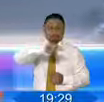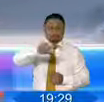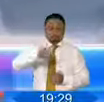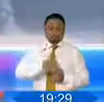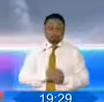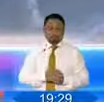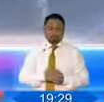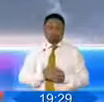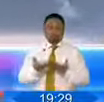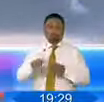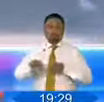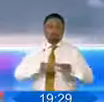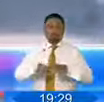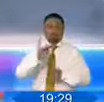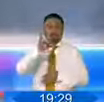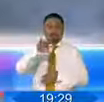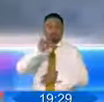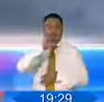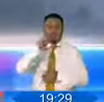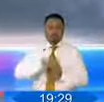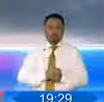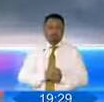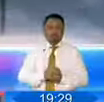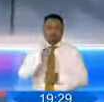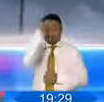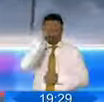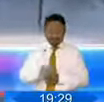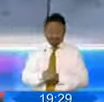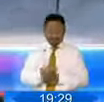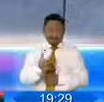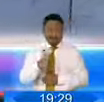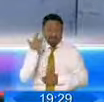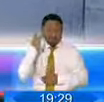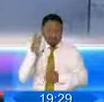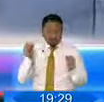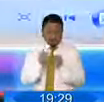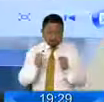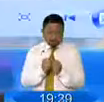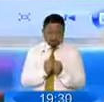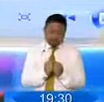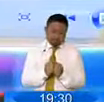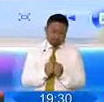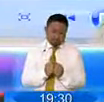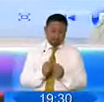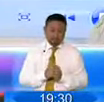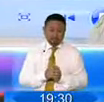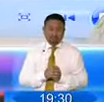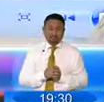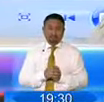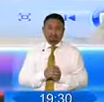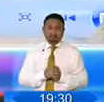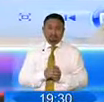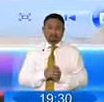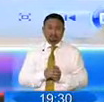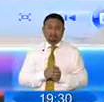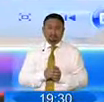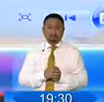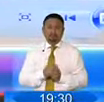quien adelanta que no debe sorprender el frío registrado en la sierra del país en los últimos días. Climatológicamente, el